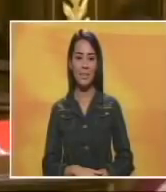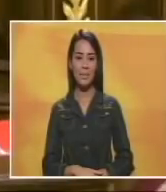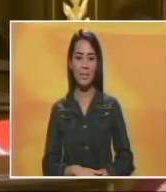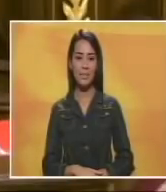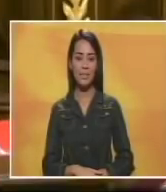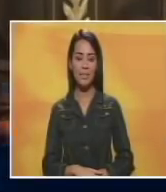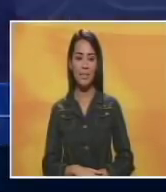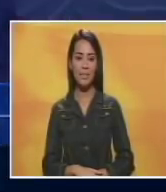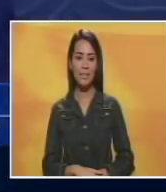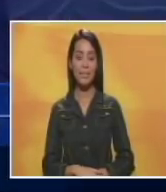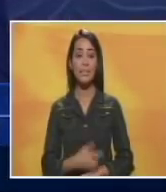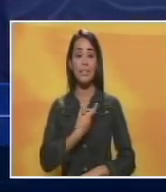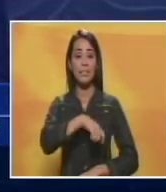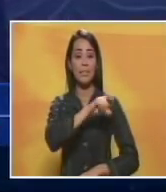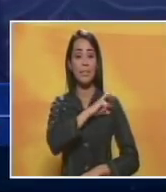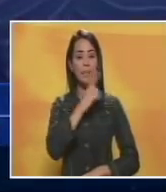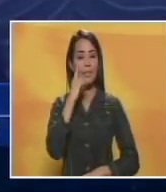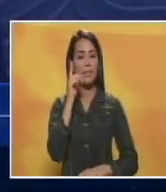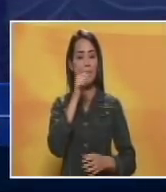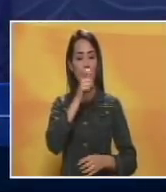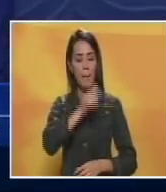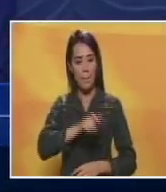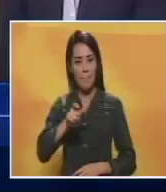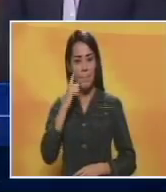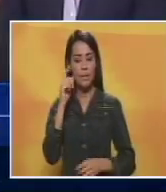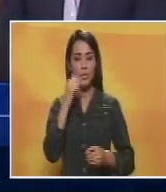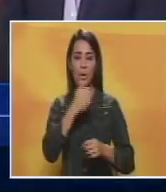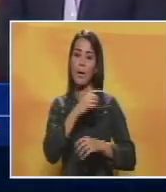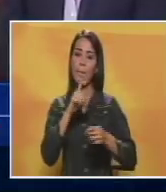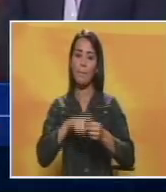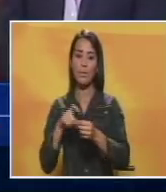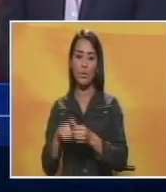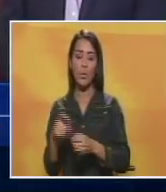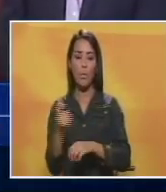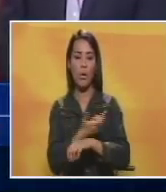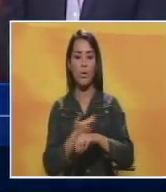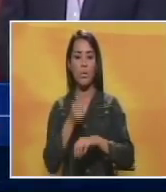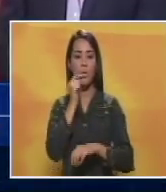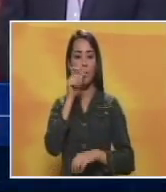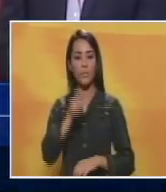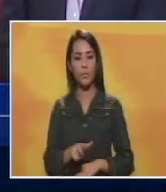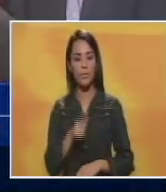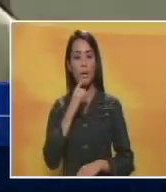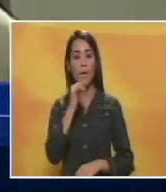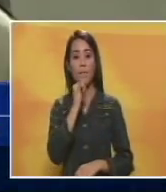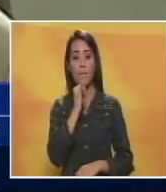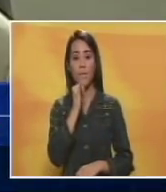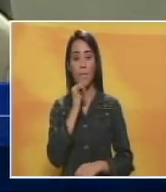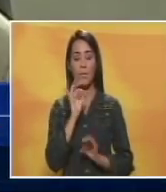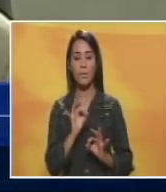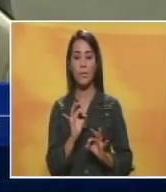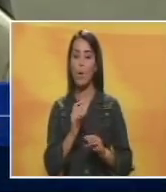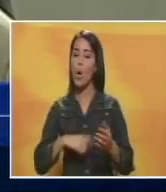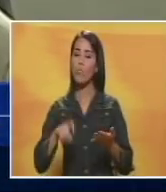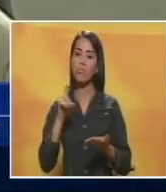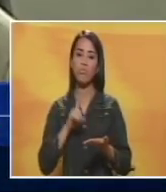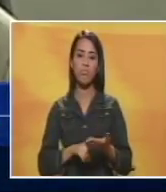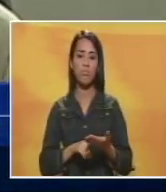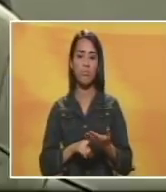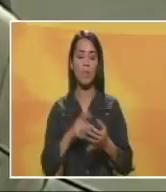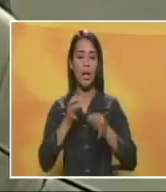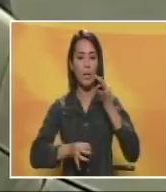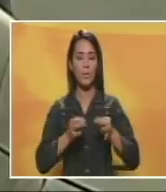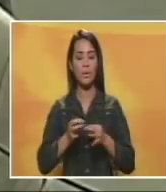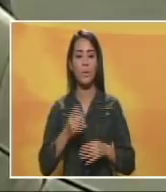En España ya se empieza a conocer los integrantes del nuevo gabinete del jefe de gobierno Pedro Sánchez, quien anunciará la composición completa de su ejecutivo